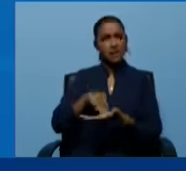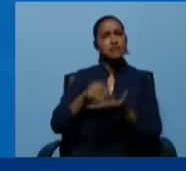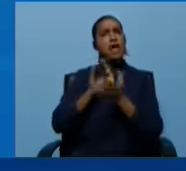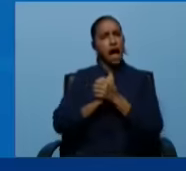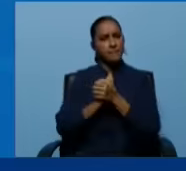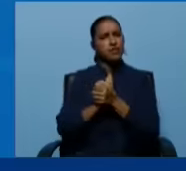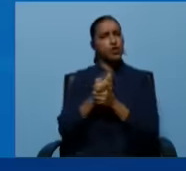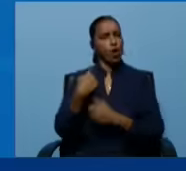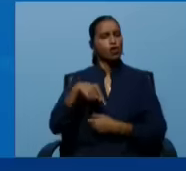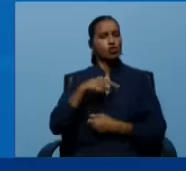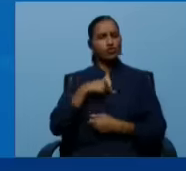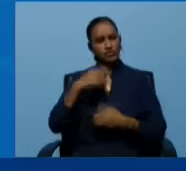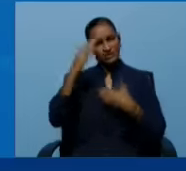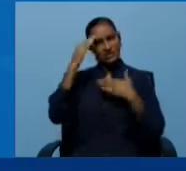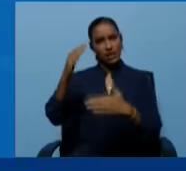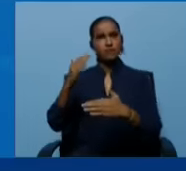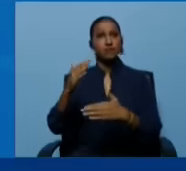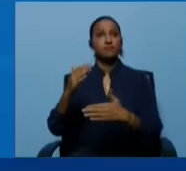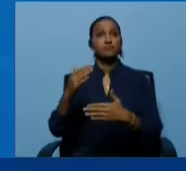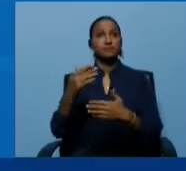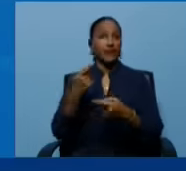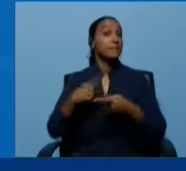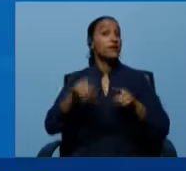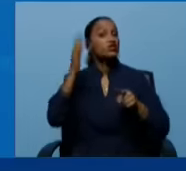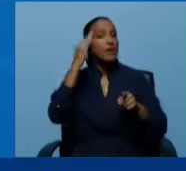aquí. Pero es el centro de la conspiración.